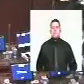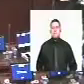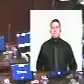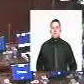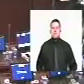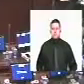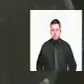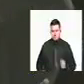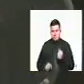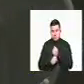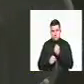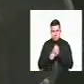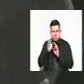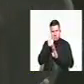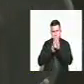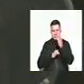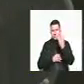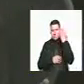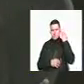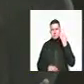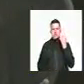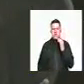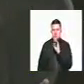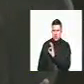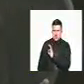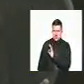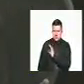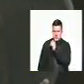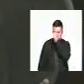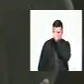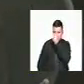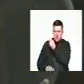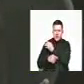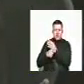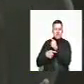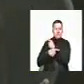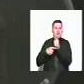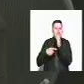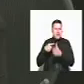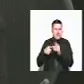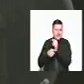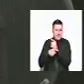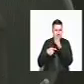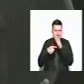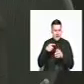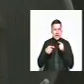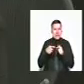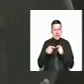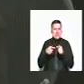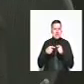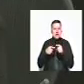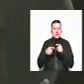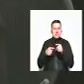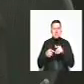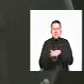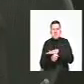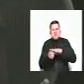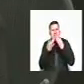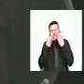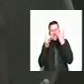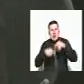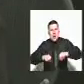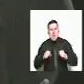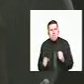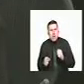El operativo desarrollado el pasado fin de semana en la denominada zona del Bronx pone al descubierto